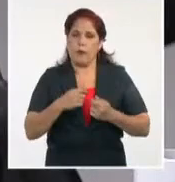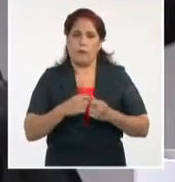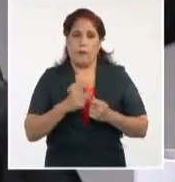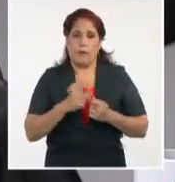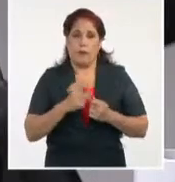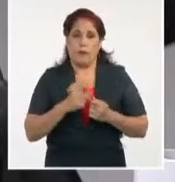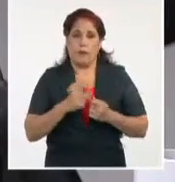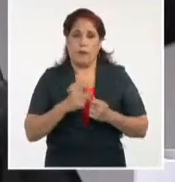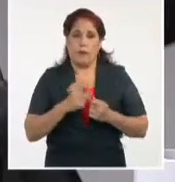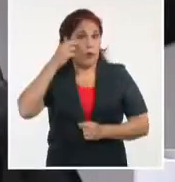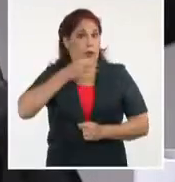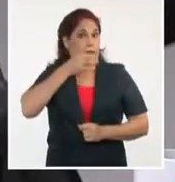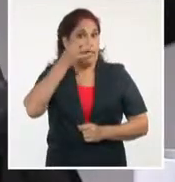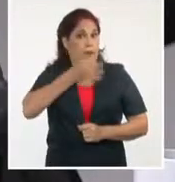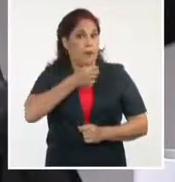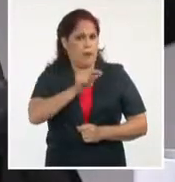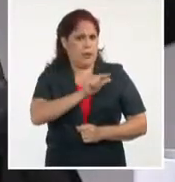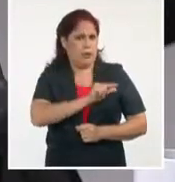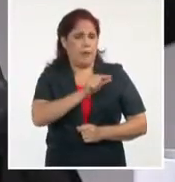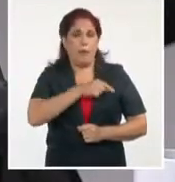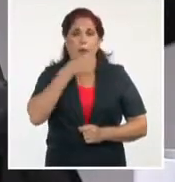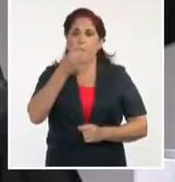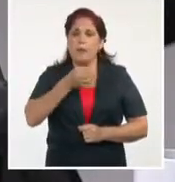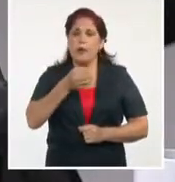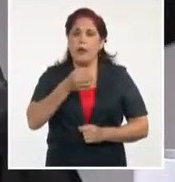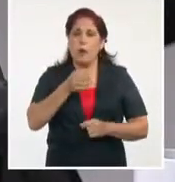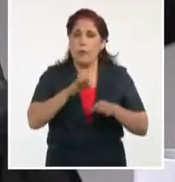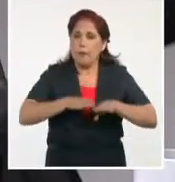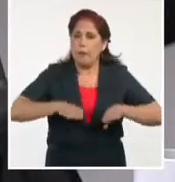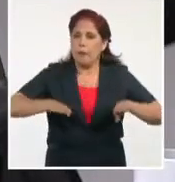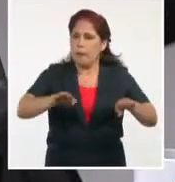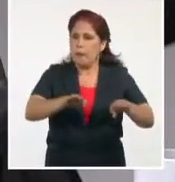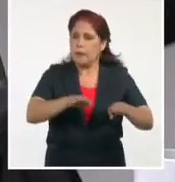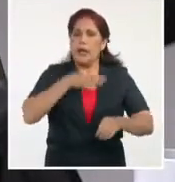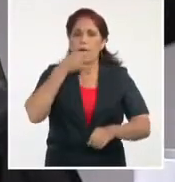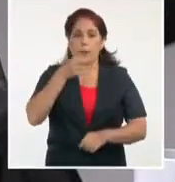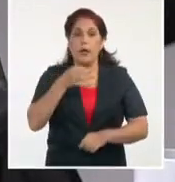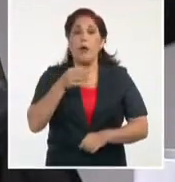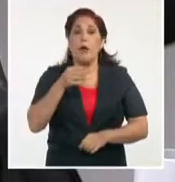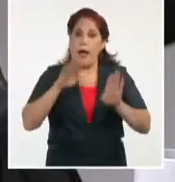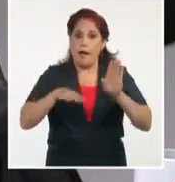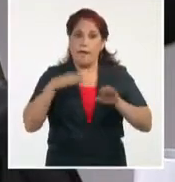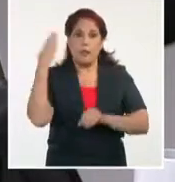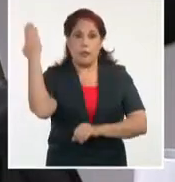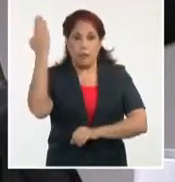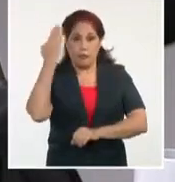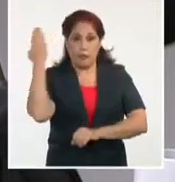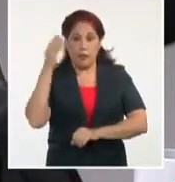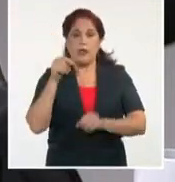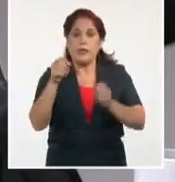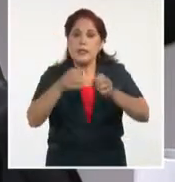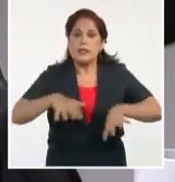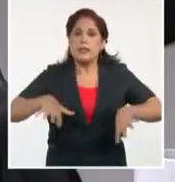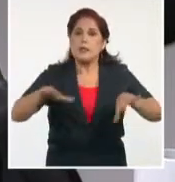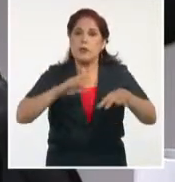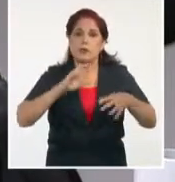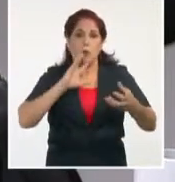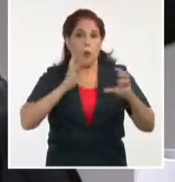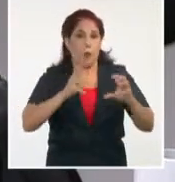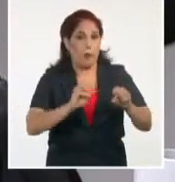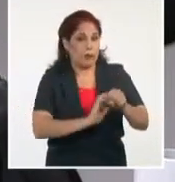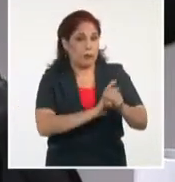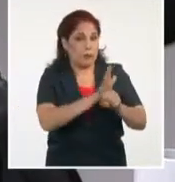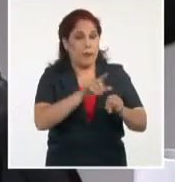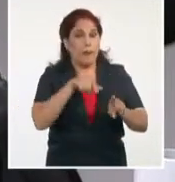una intervención en una mesa redonda, hablaba, tenemos eventos hidrometeorológicos, tenemos una situación sanitaria compleja, pero también hemos tenido